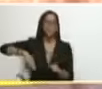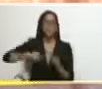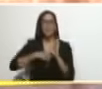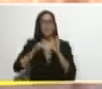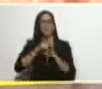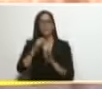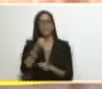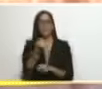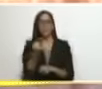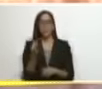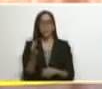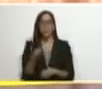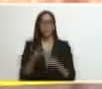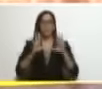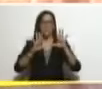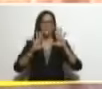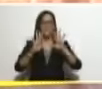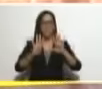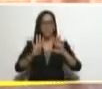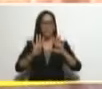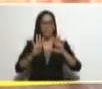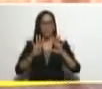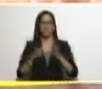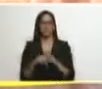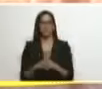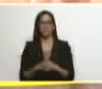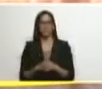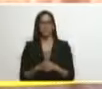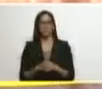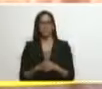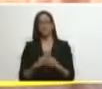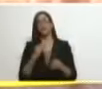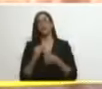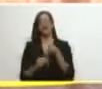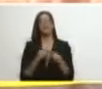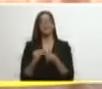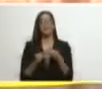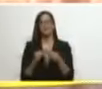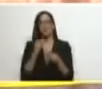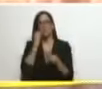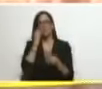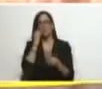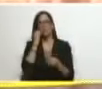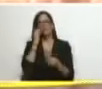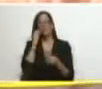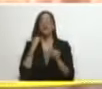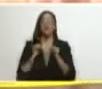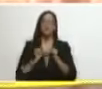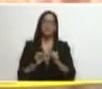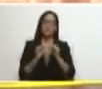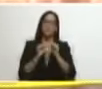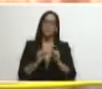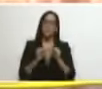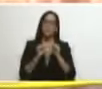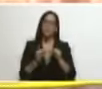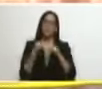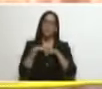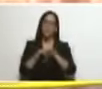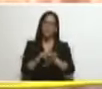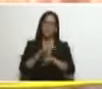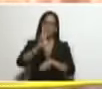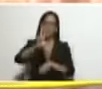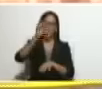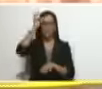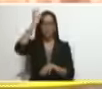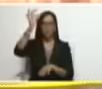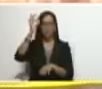artículo número 19, haciendo confluir a los integrantes de los tres consejos previstos